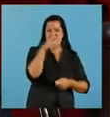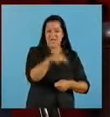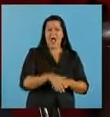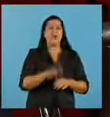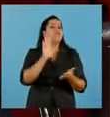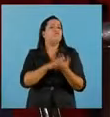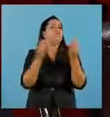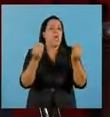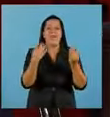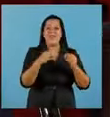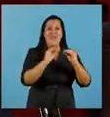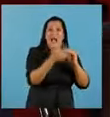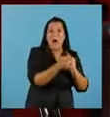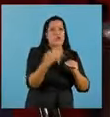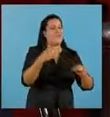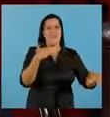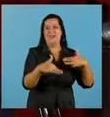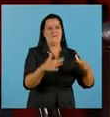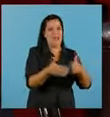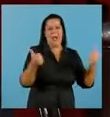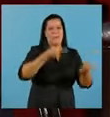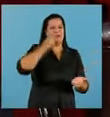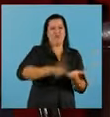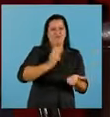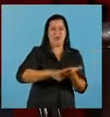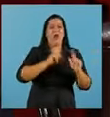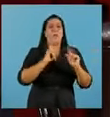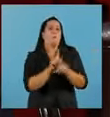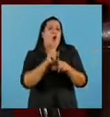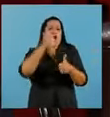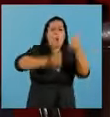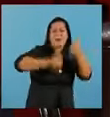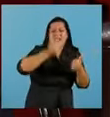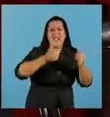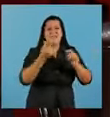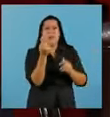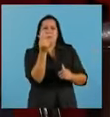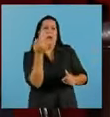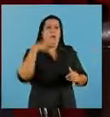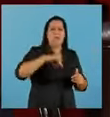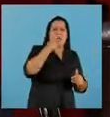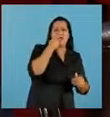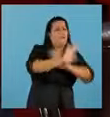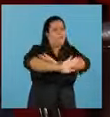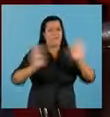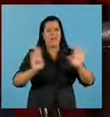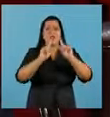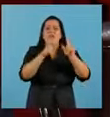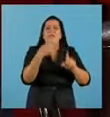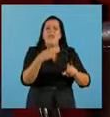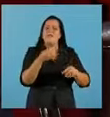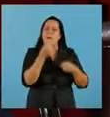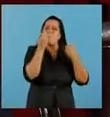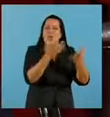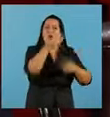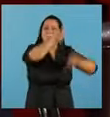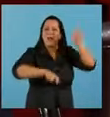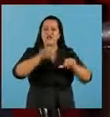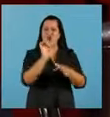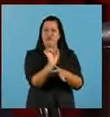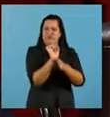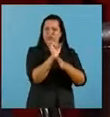trata de agilizar las causas, de evitar onerosas cuestiones de competencia y de optimizar el funcionamiento de los mejores recursos humanos